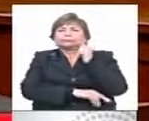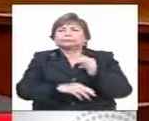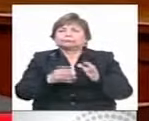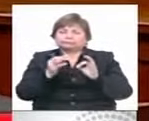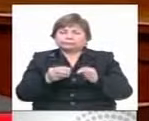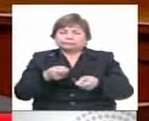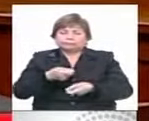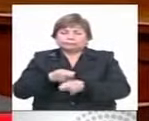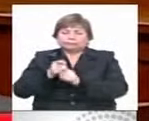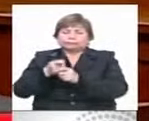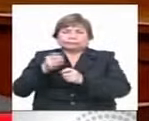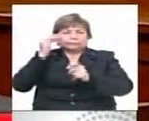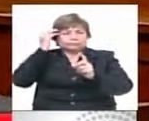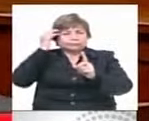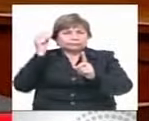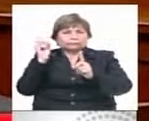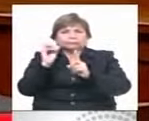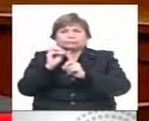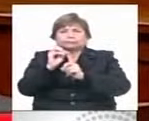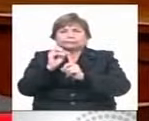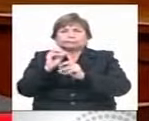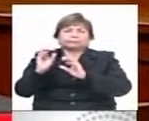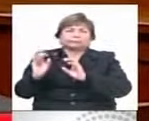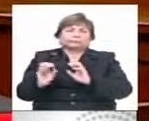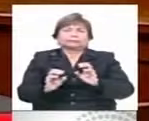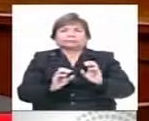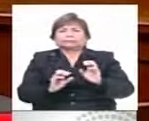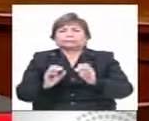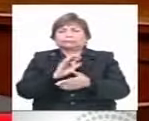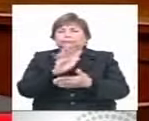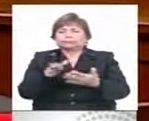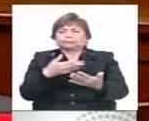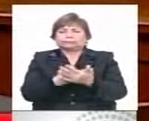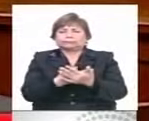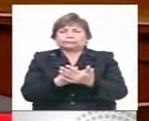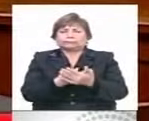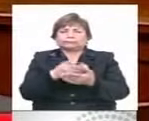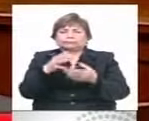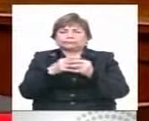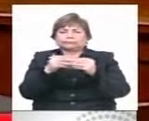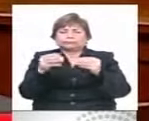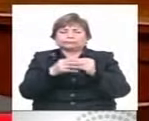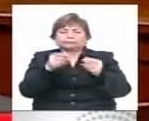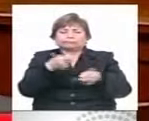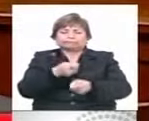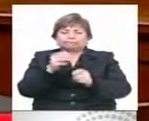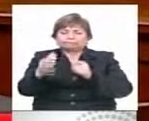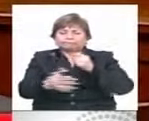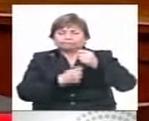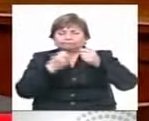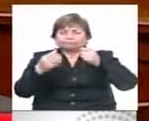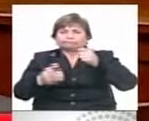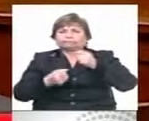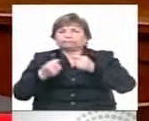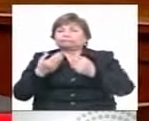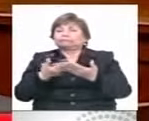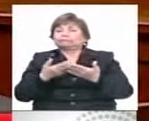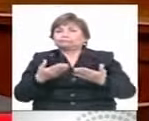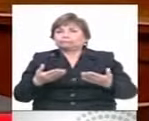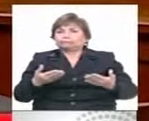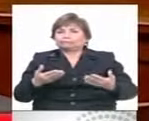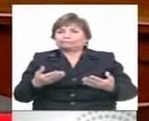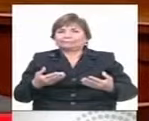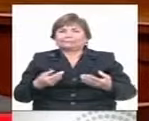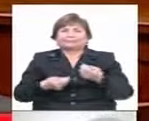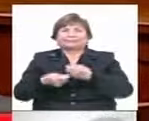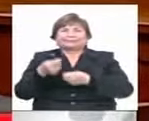Agrarias con el objetivo de promover el acceso de todos los productores y productoras a servicios como la